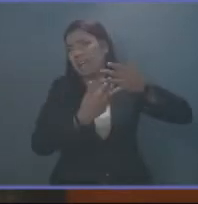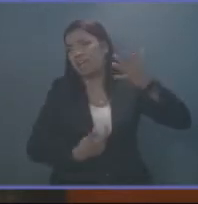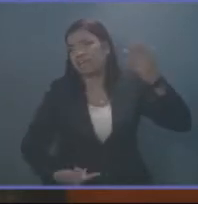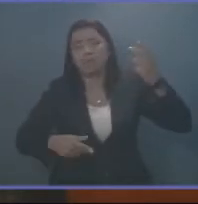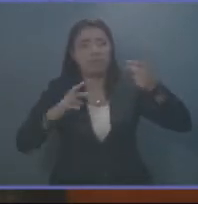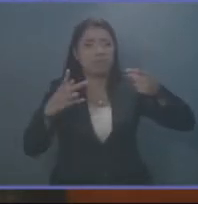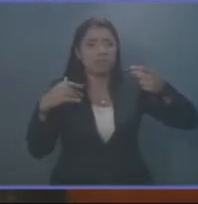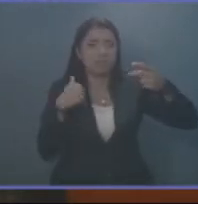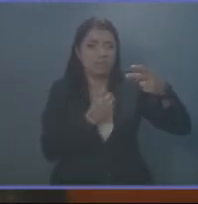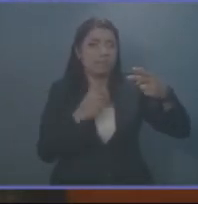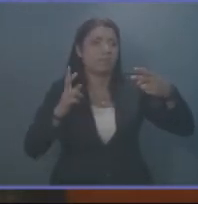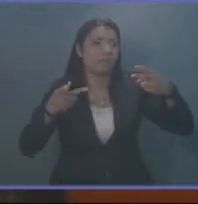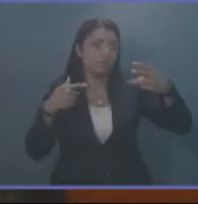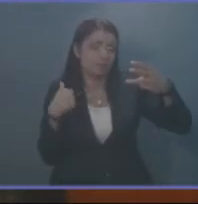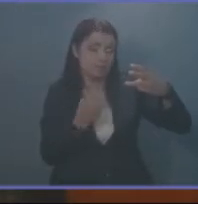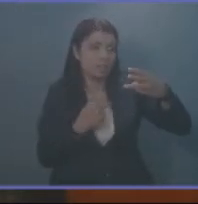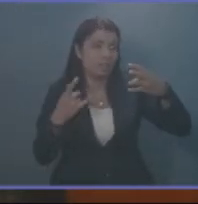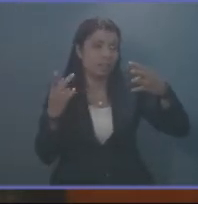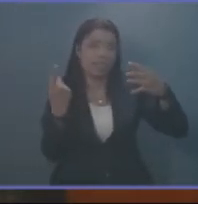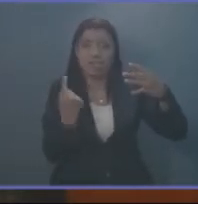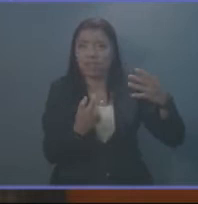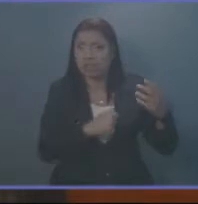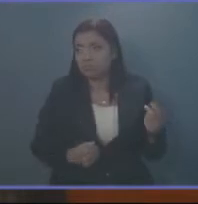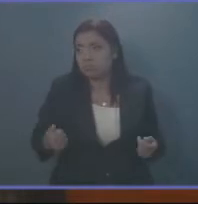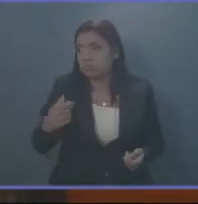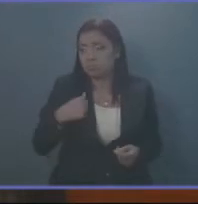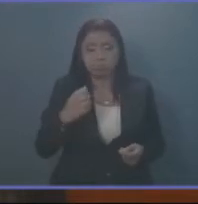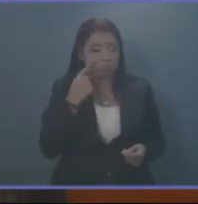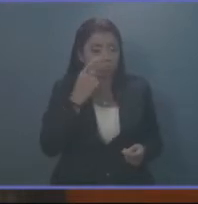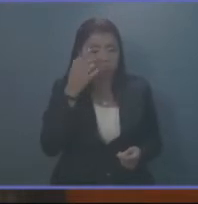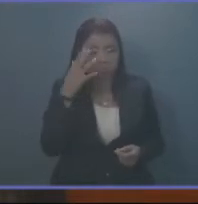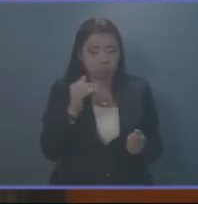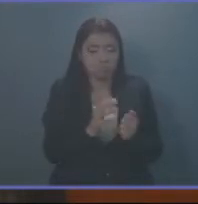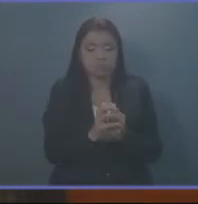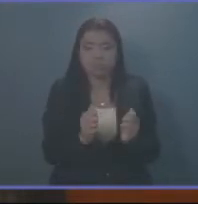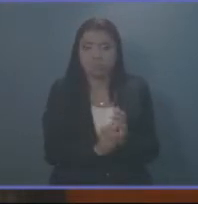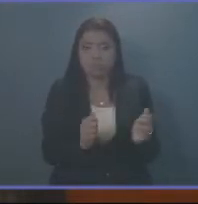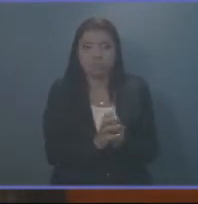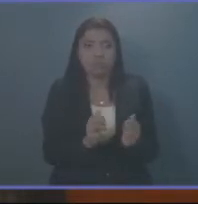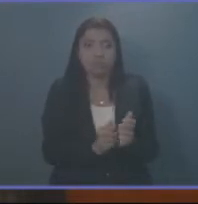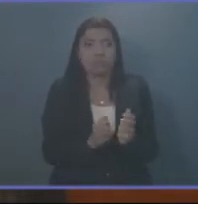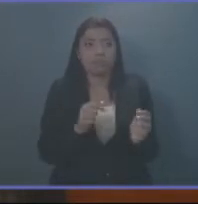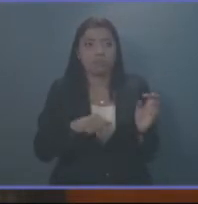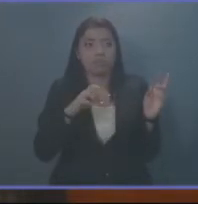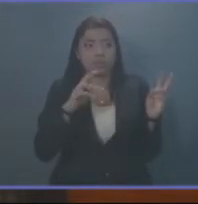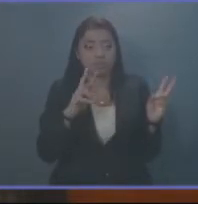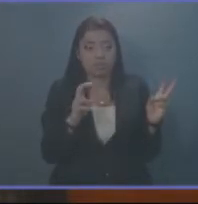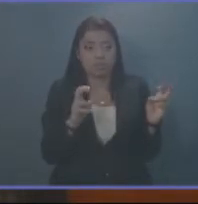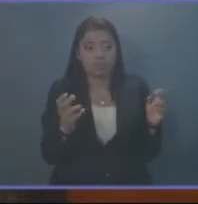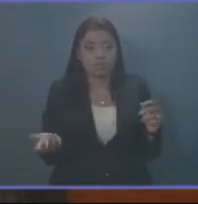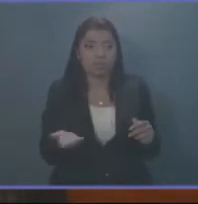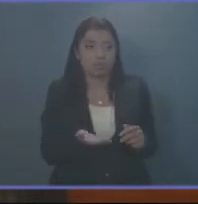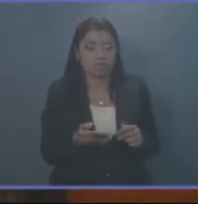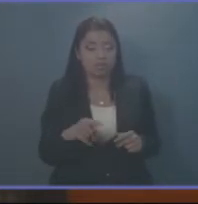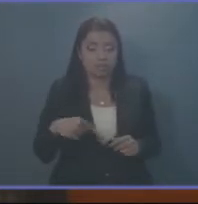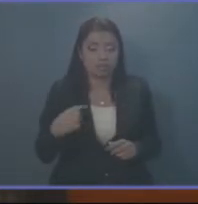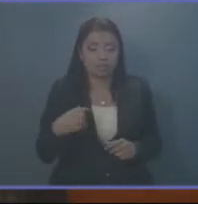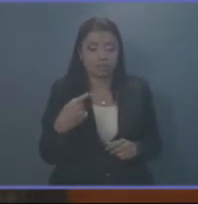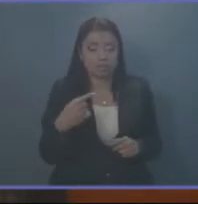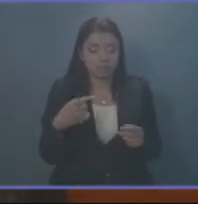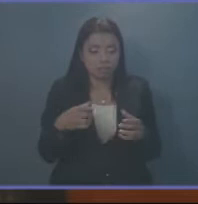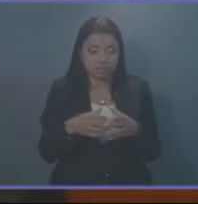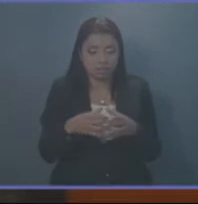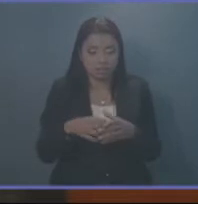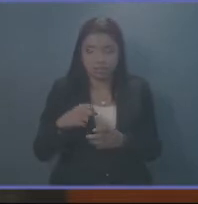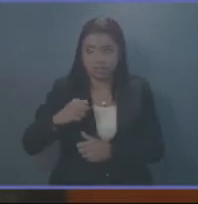es amplio, y yo creo que yo no le vería ningún problema. El tema de los veteranos, siempre desde la Comisión